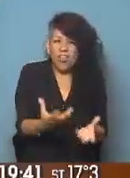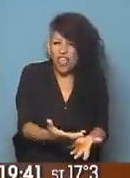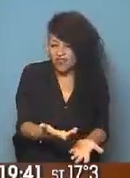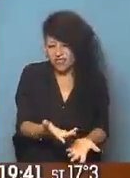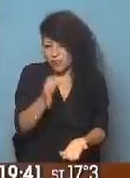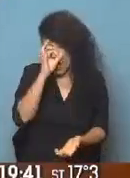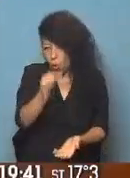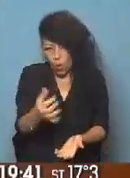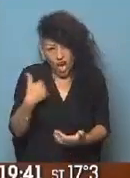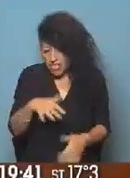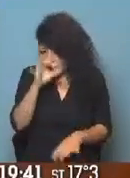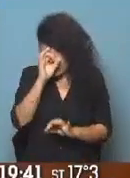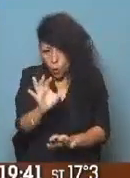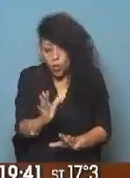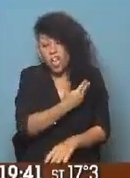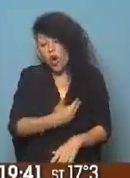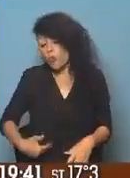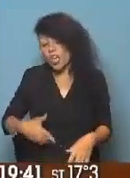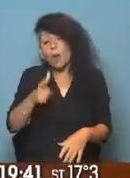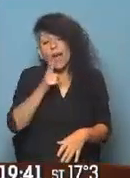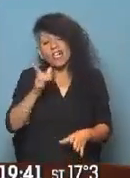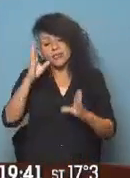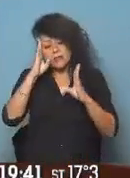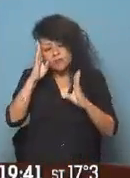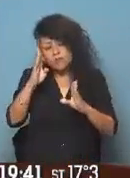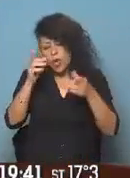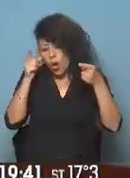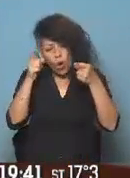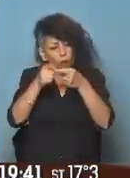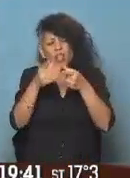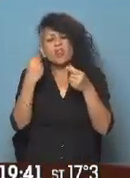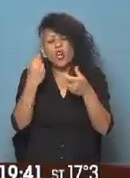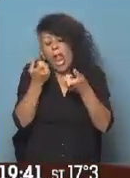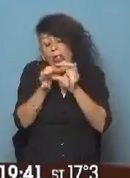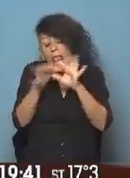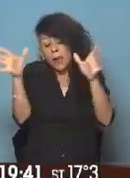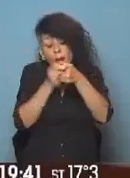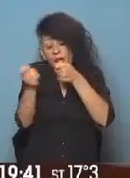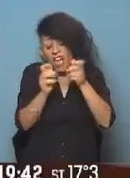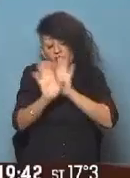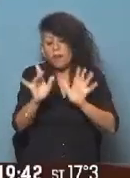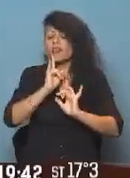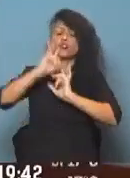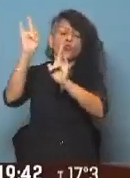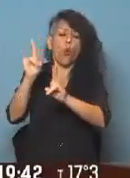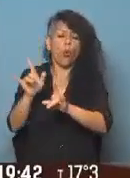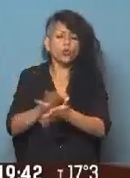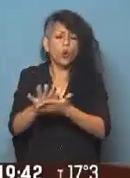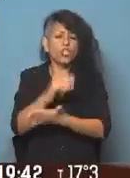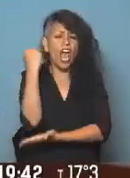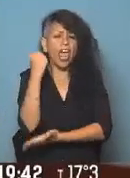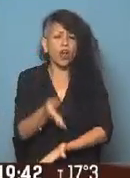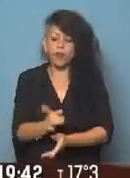sigue pensando en la libertad de mercado como un único factor que ordena la economía. Creo que ese es el problema. Al gobierno le falta un